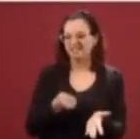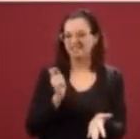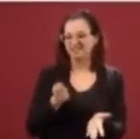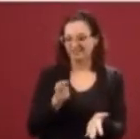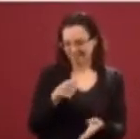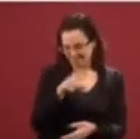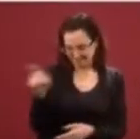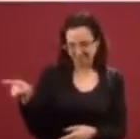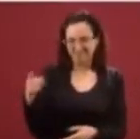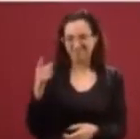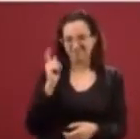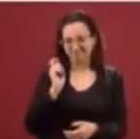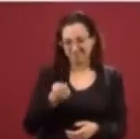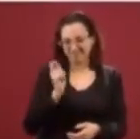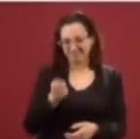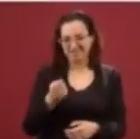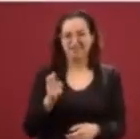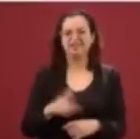Una oración.